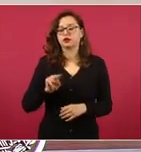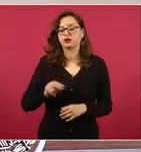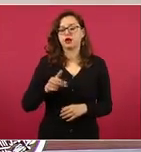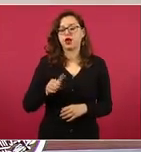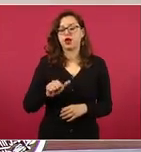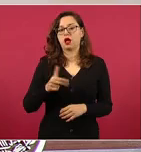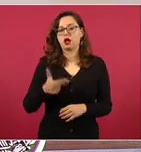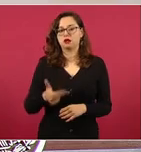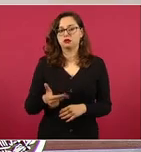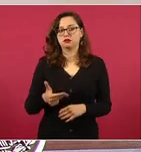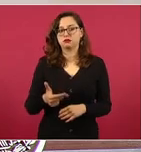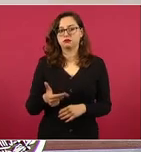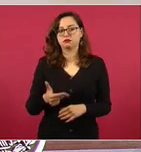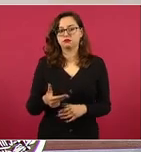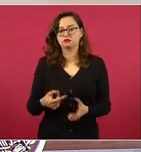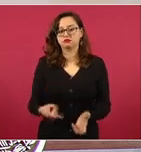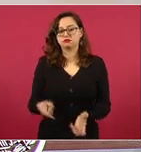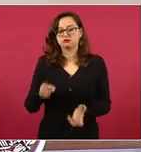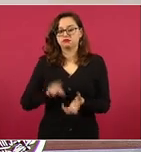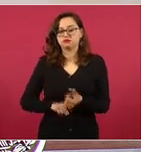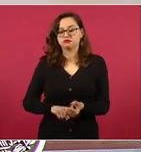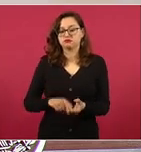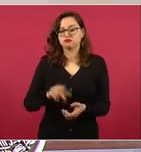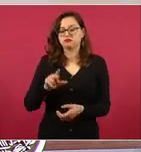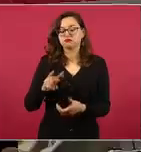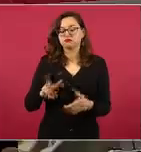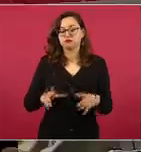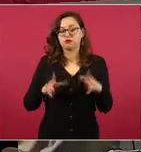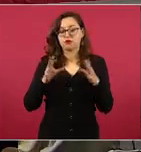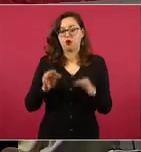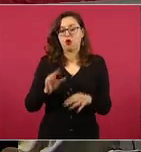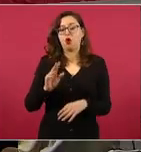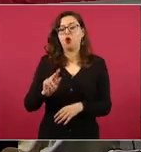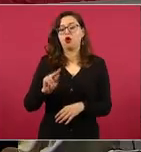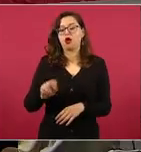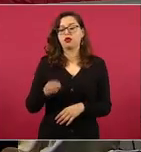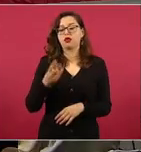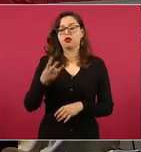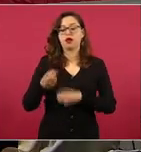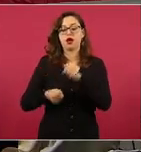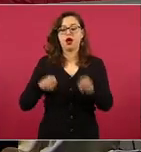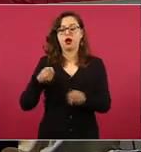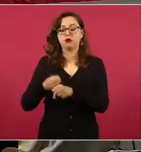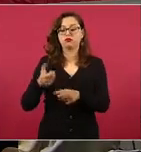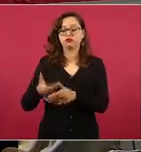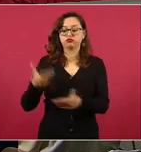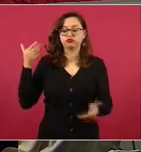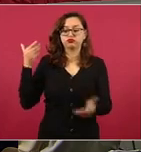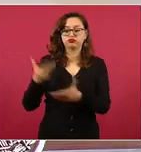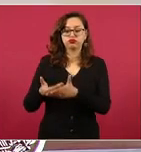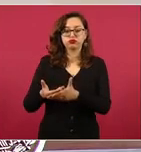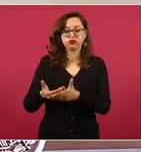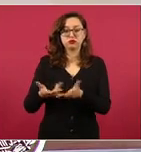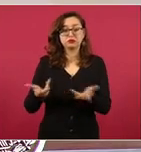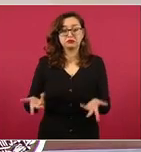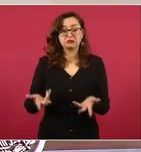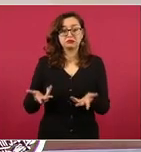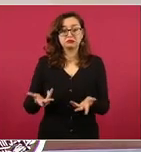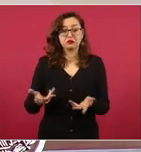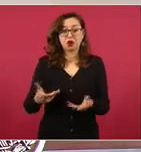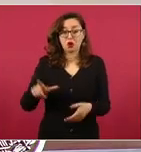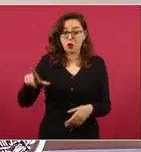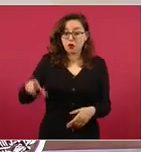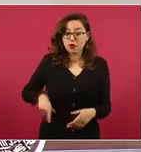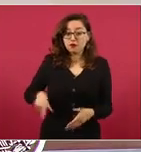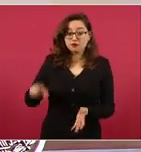Historia, en sus 83 años de vida, jamás había tenido el respaldo que tiene ahora